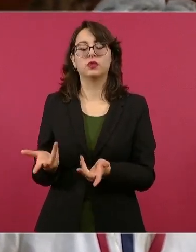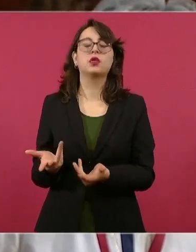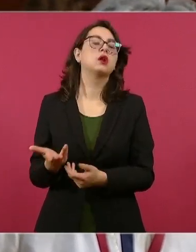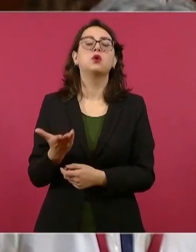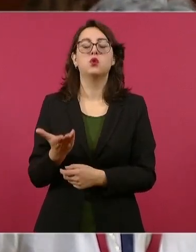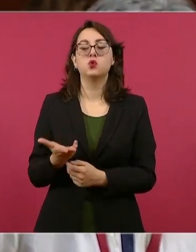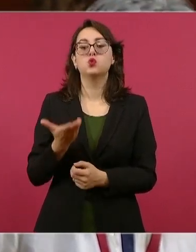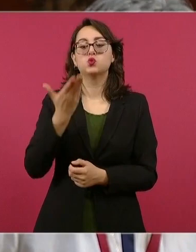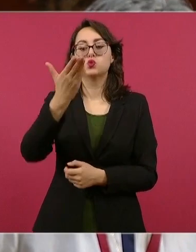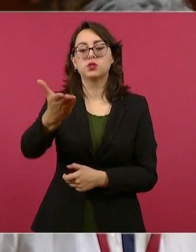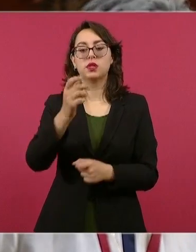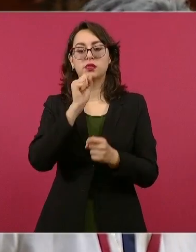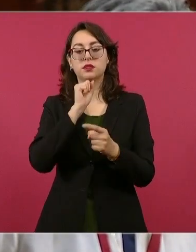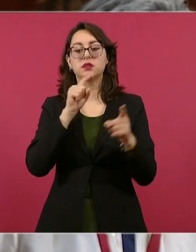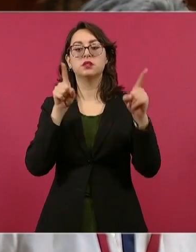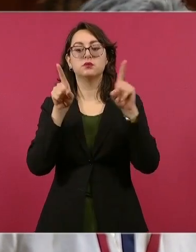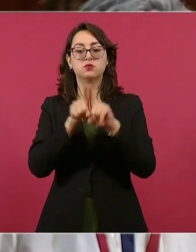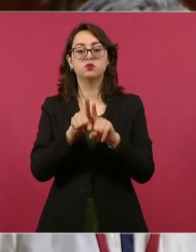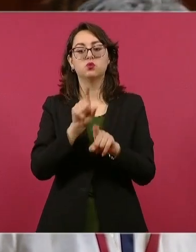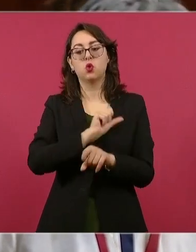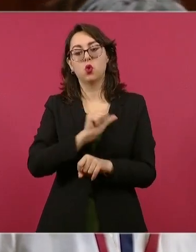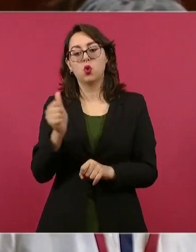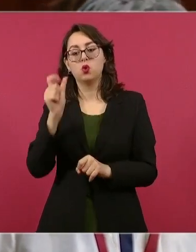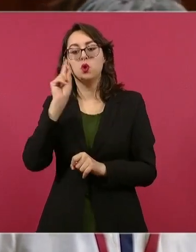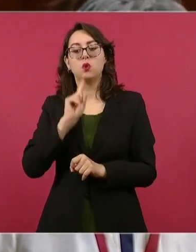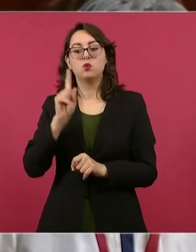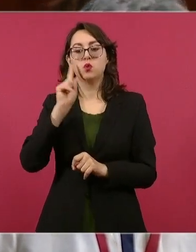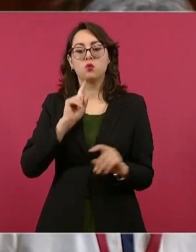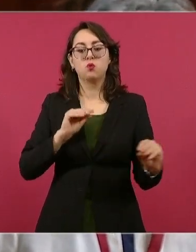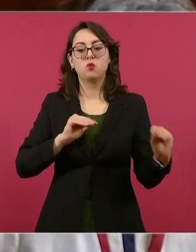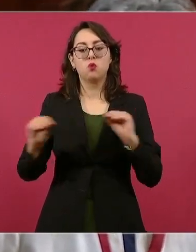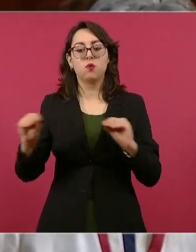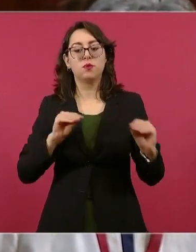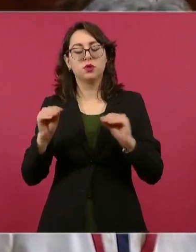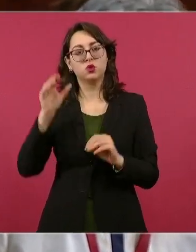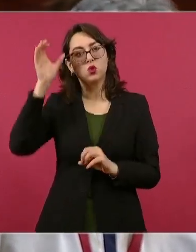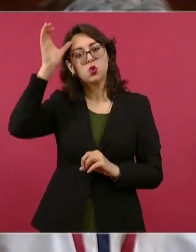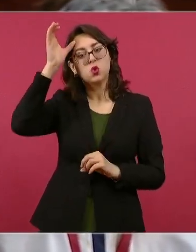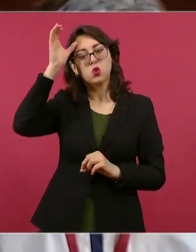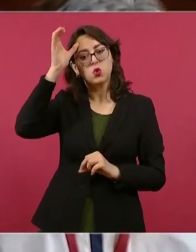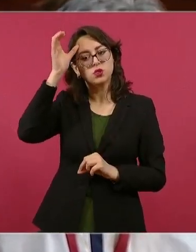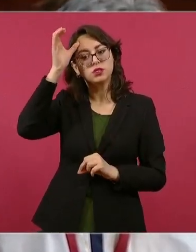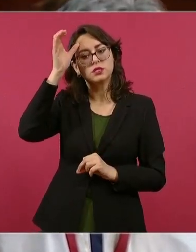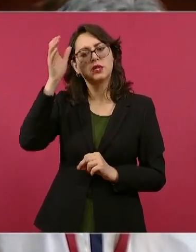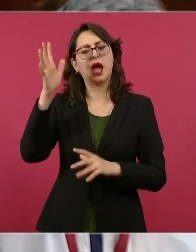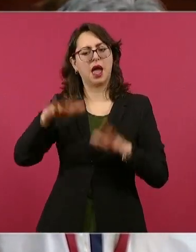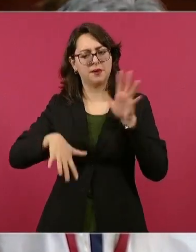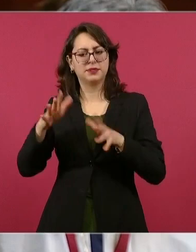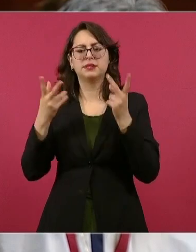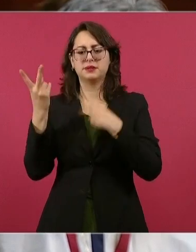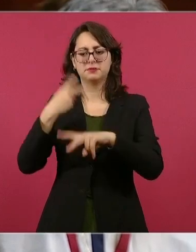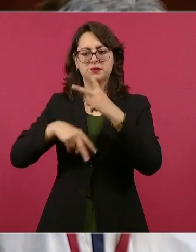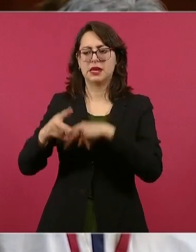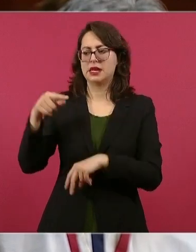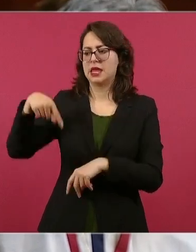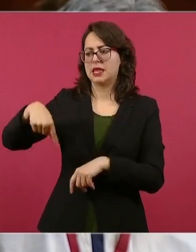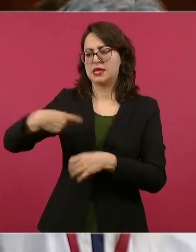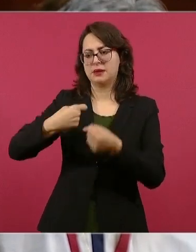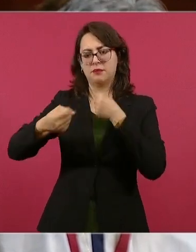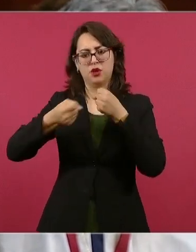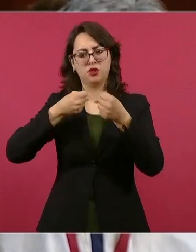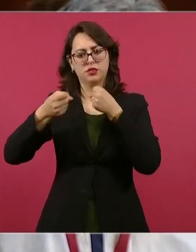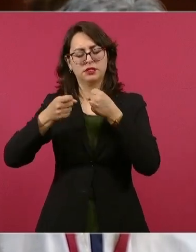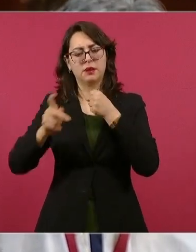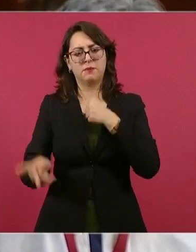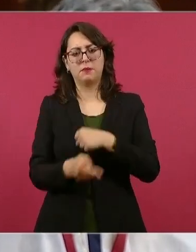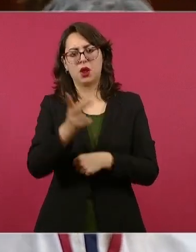reportera de este medio y que ha planteado también temas al respecto de la protección de los animales. Y